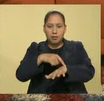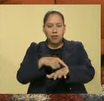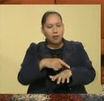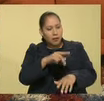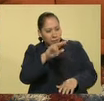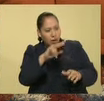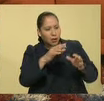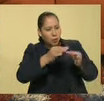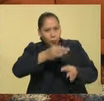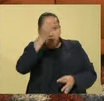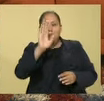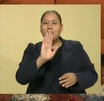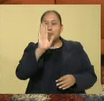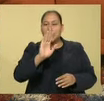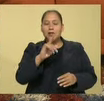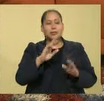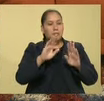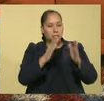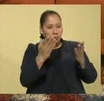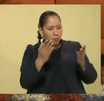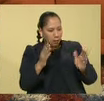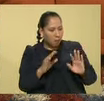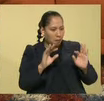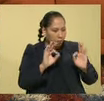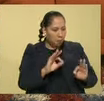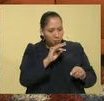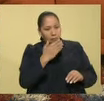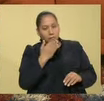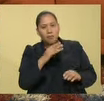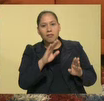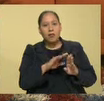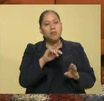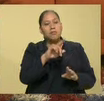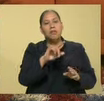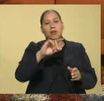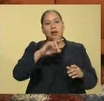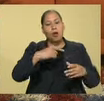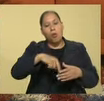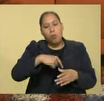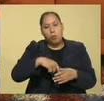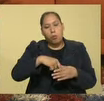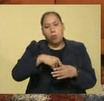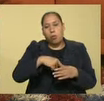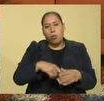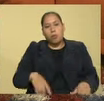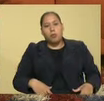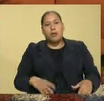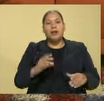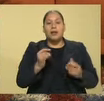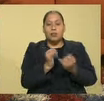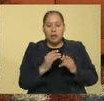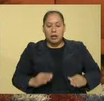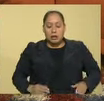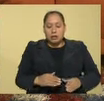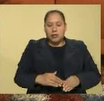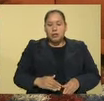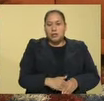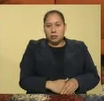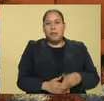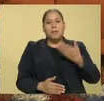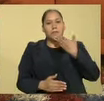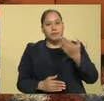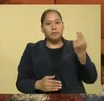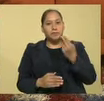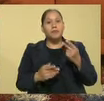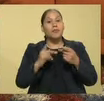se vean como muy proporcionadas y que no parezca que les quedó grande la ropa. ¿Un cinturón sería ideal? Sí, un